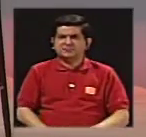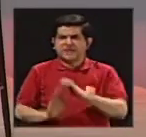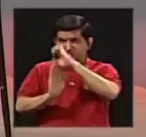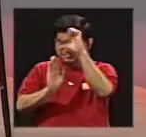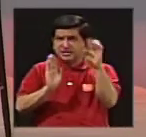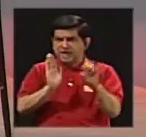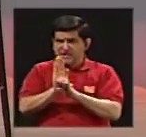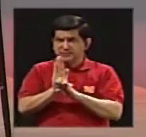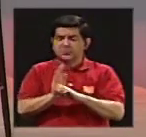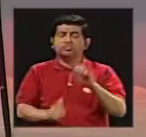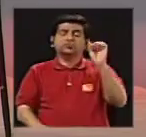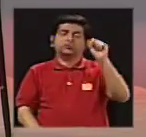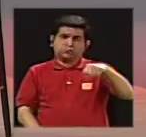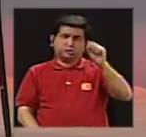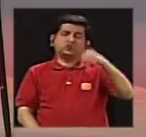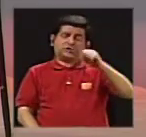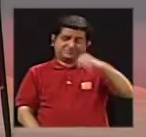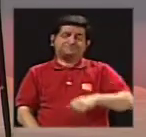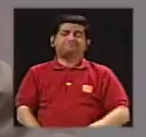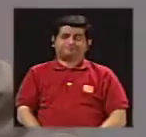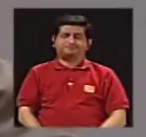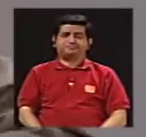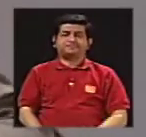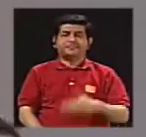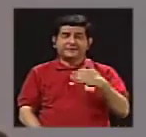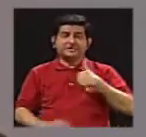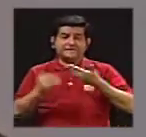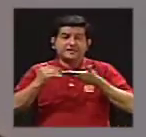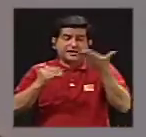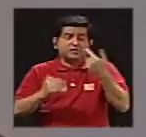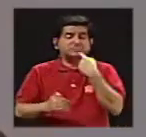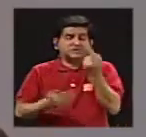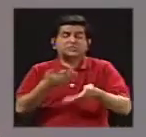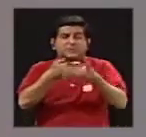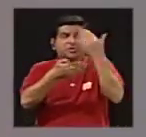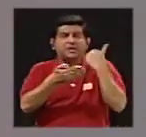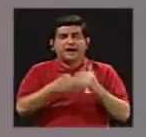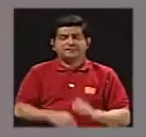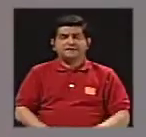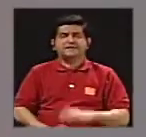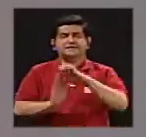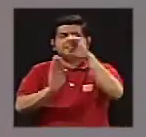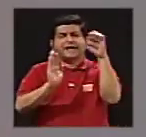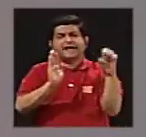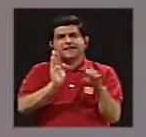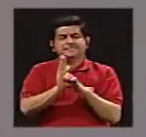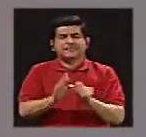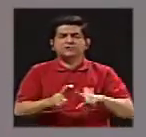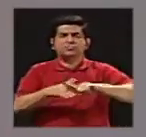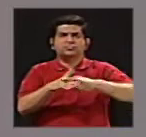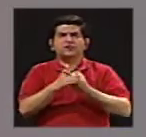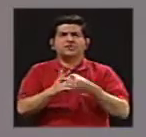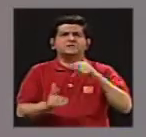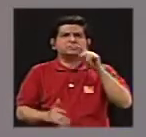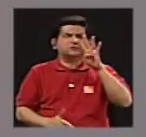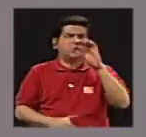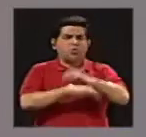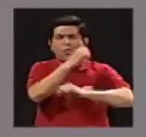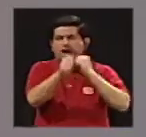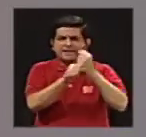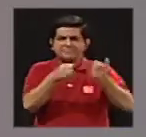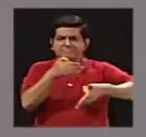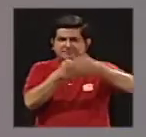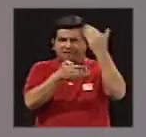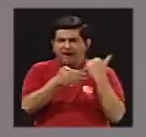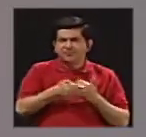estatuto la universidad Sí porque lo que sí hay son aspectos como lo mencioné el estatuto entró a regir hace 40 años